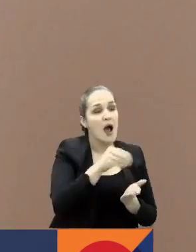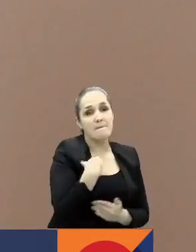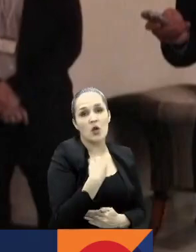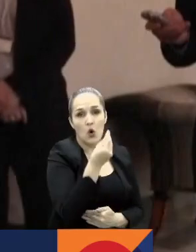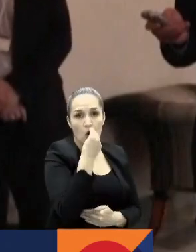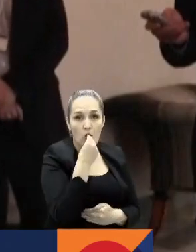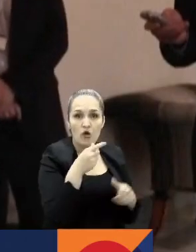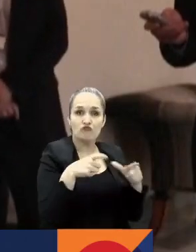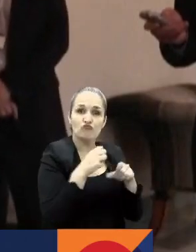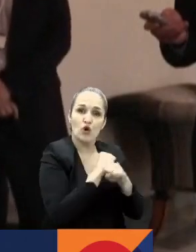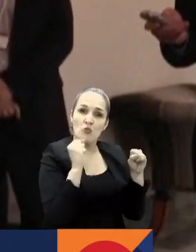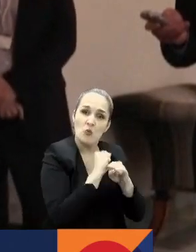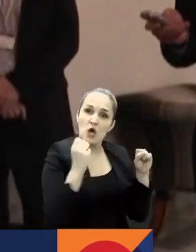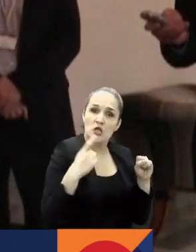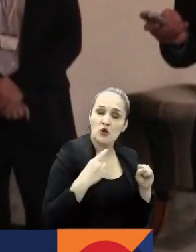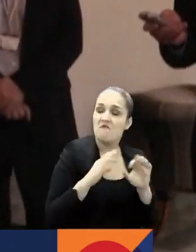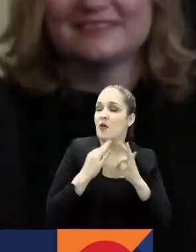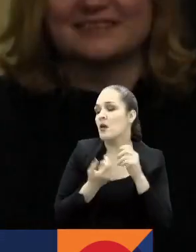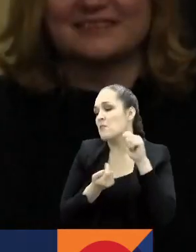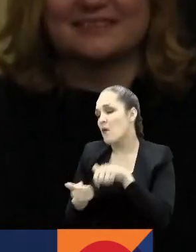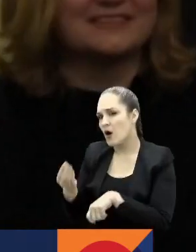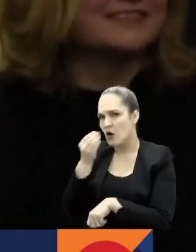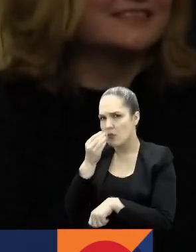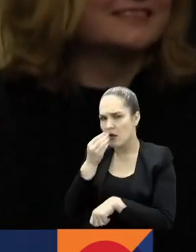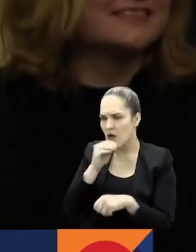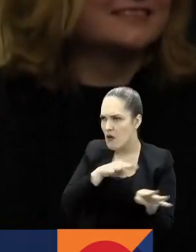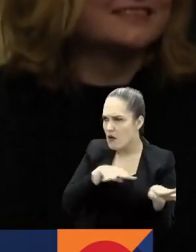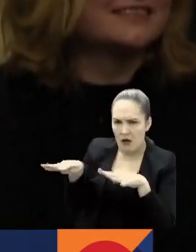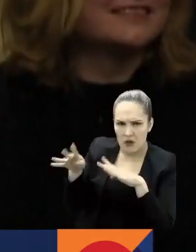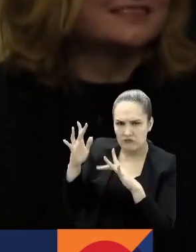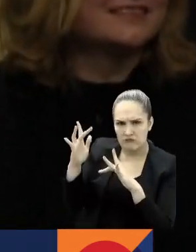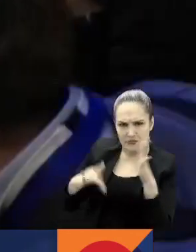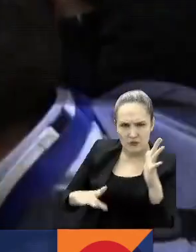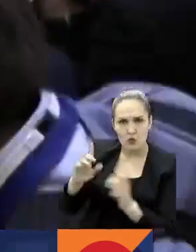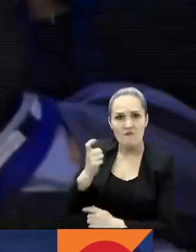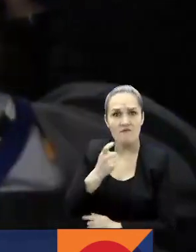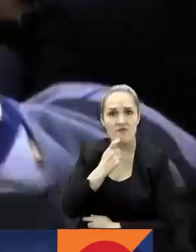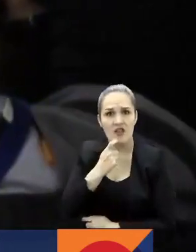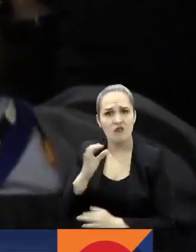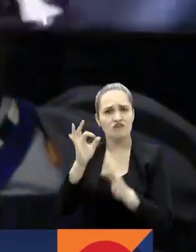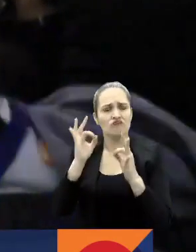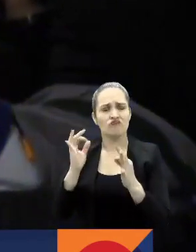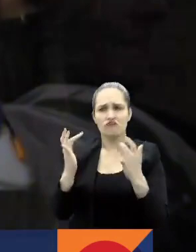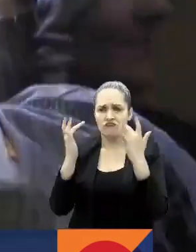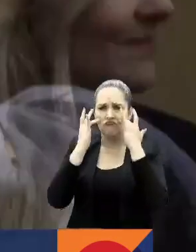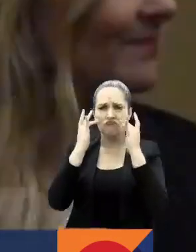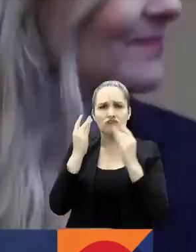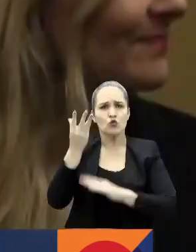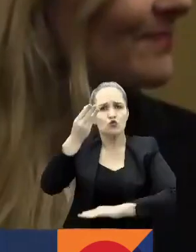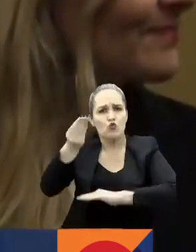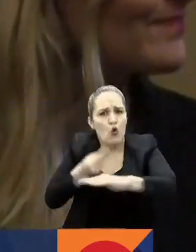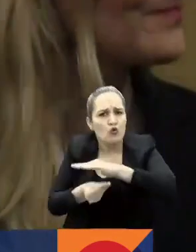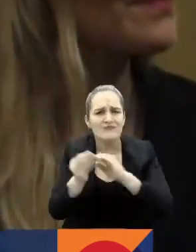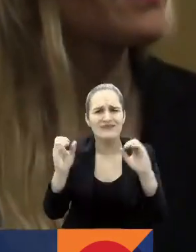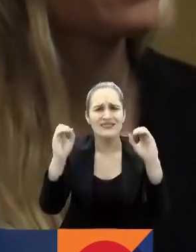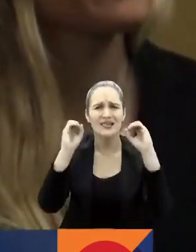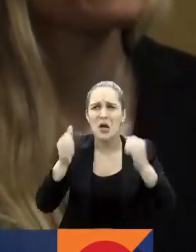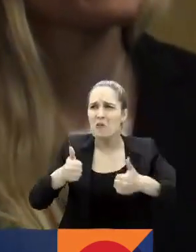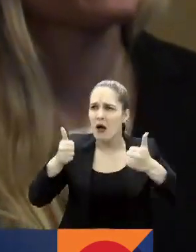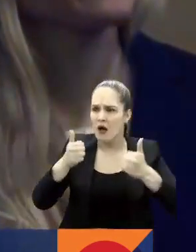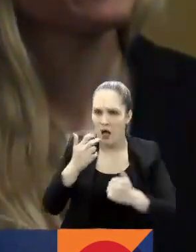alimentación matutina y la de su familia. Un hecho atípico en el país nórdico que es punta de lanza de transparencia mundial.